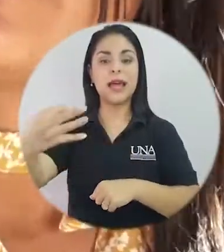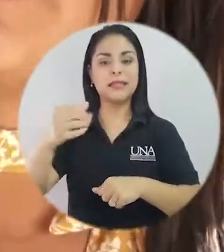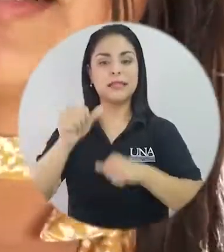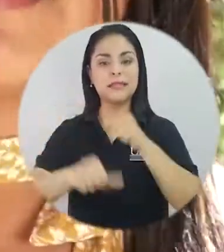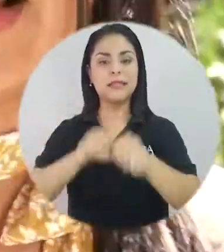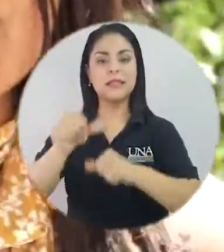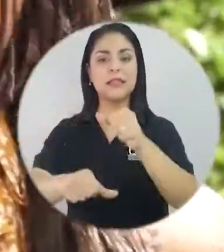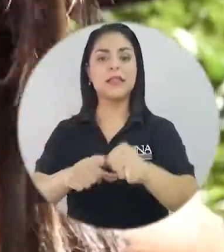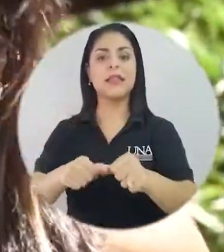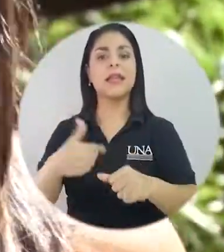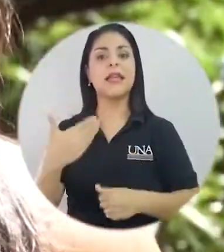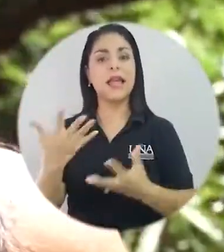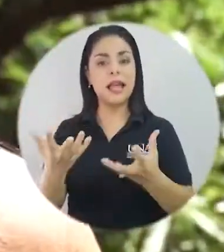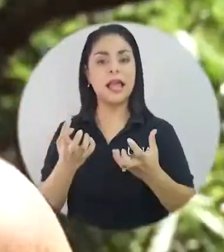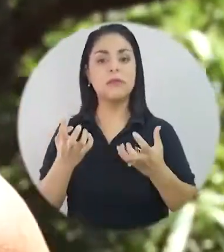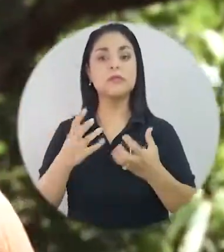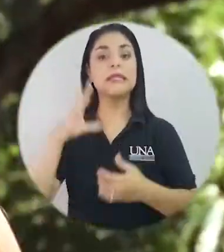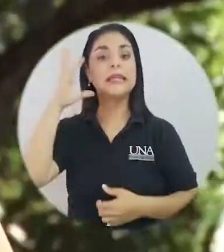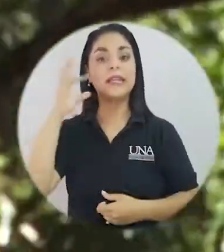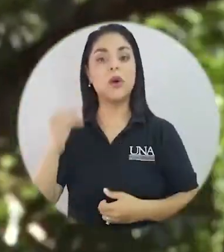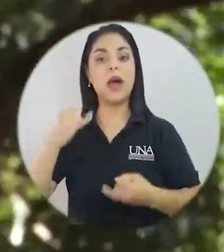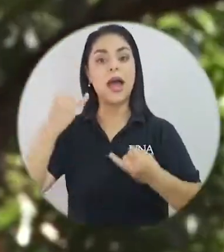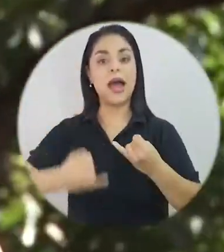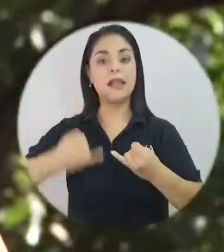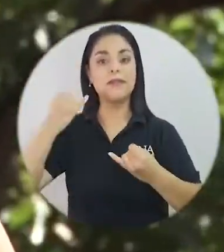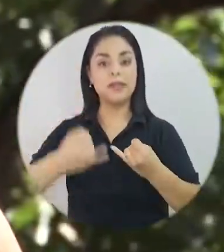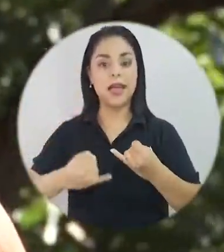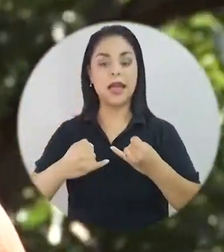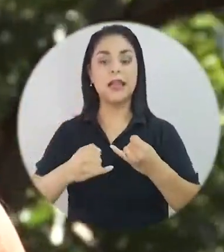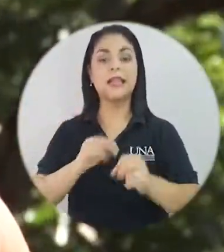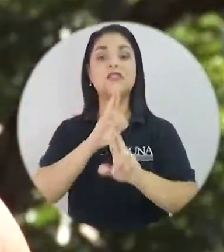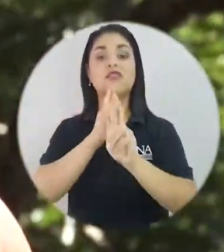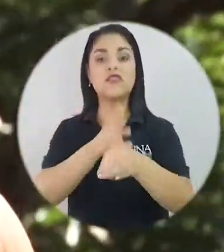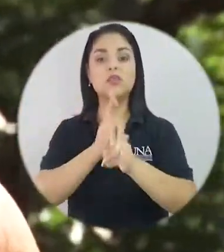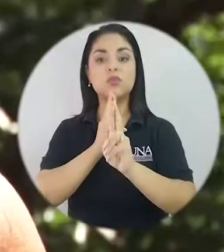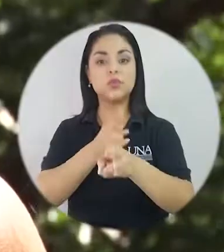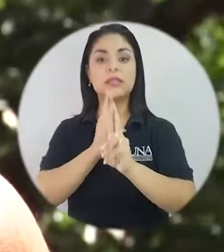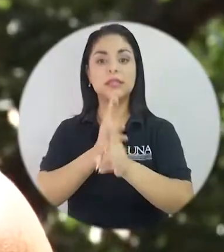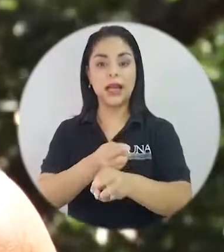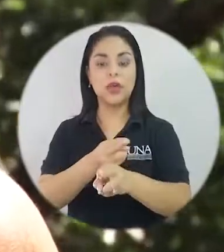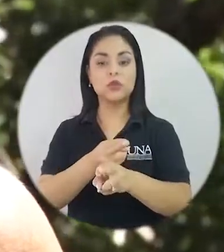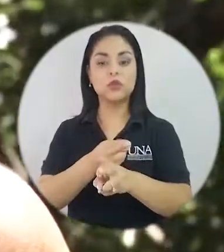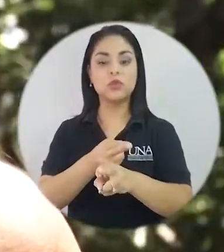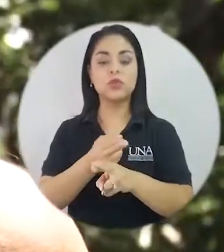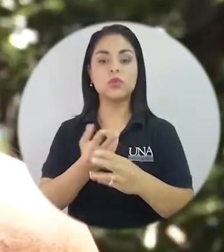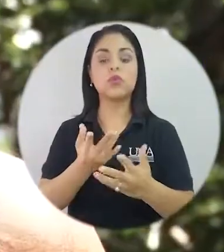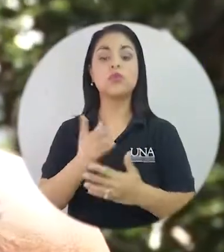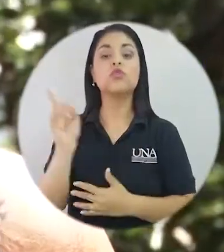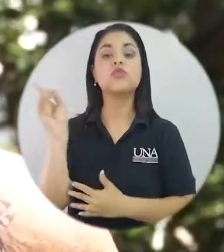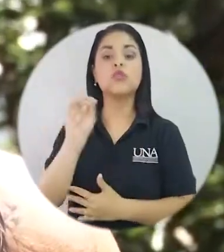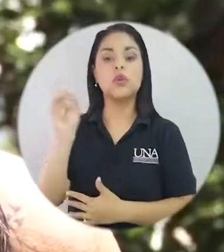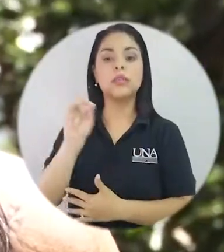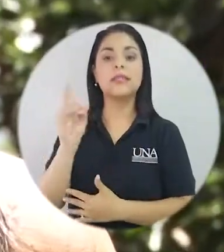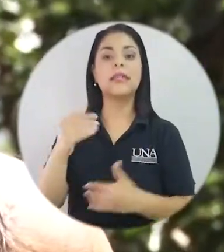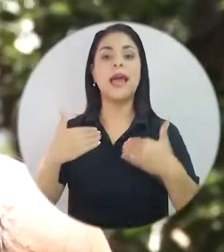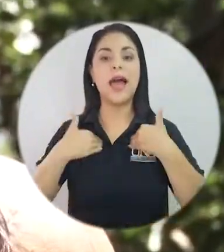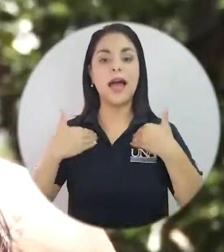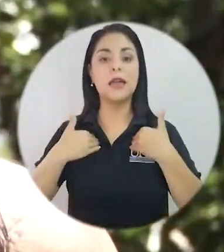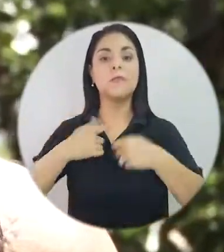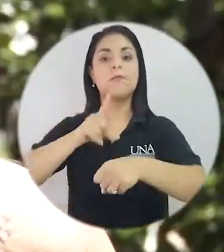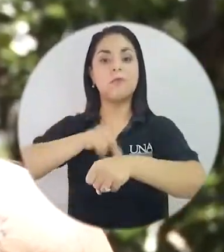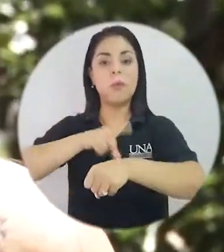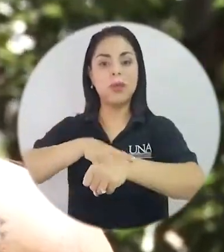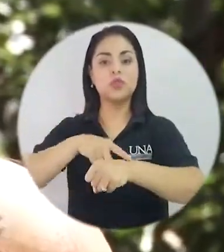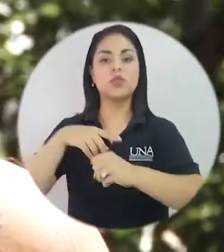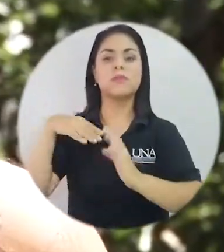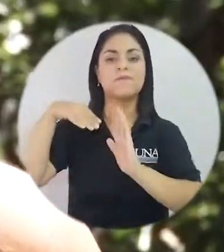constantes, perseverantes en lo que queremos, y yo creo que al final de cuentas los resultados